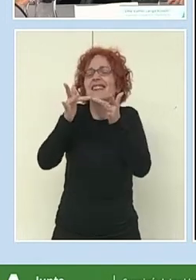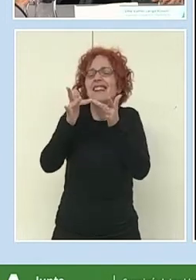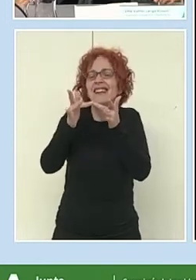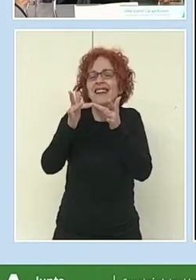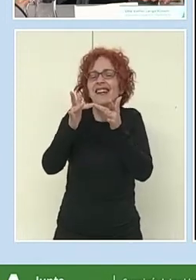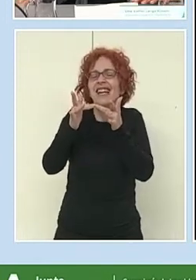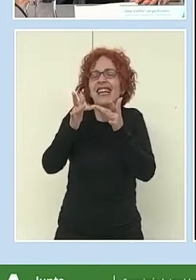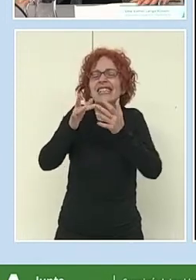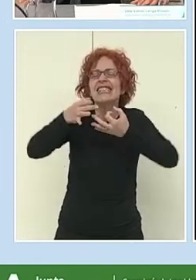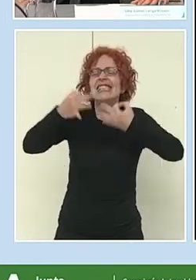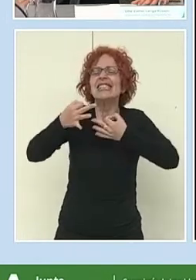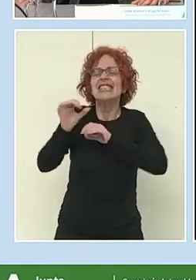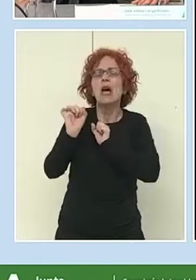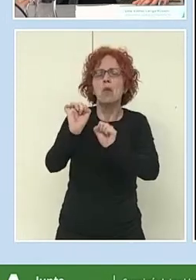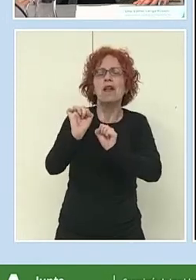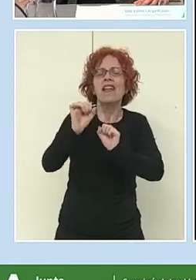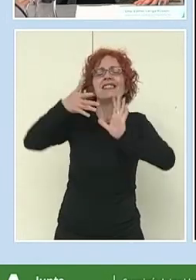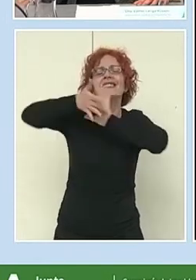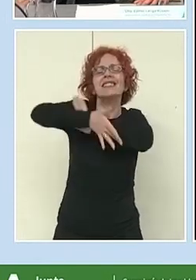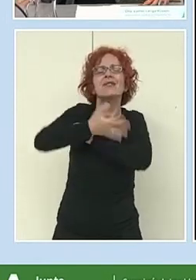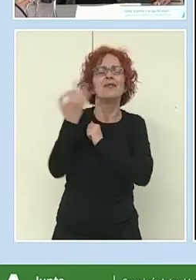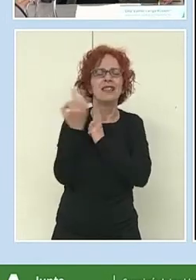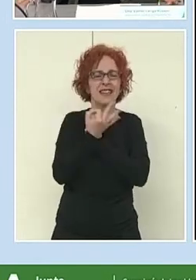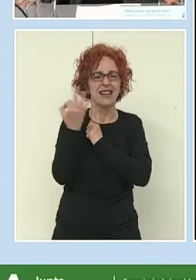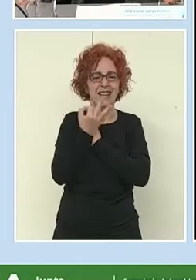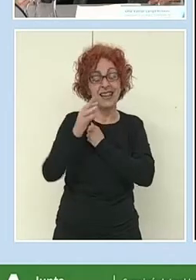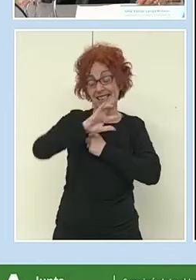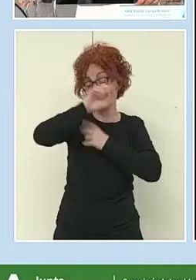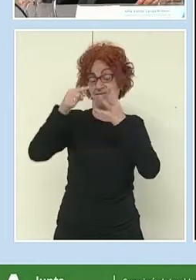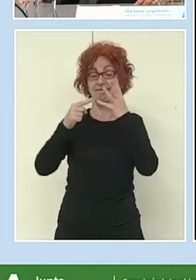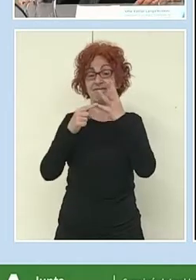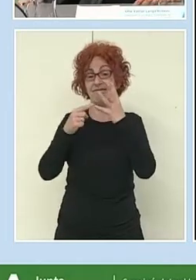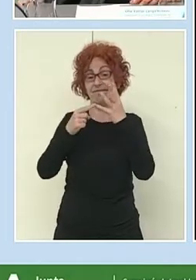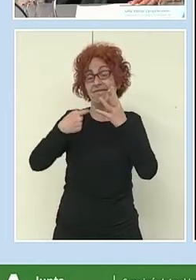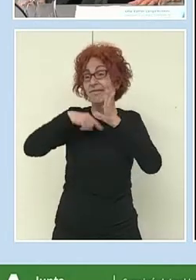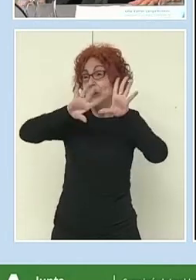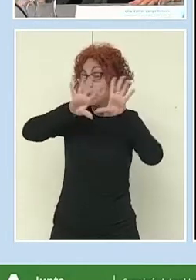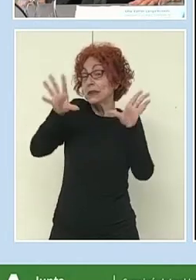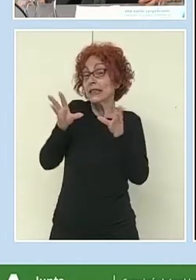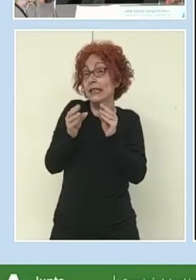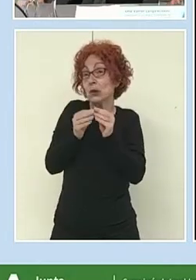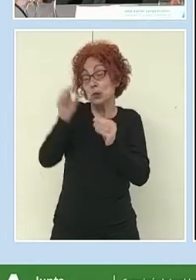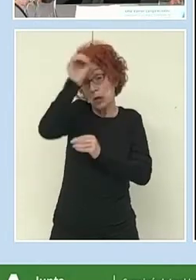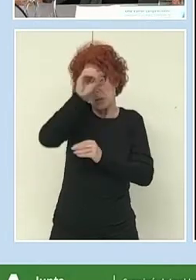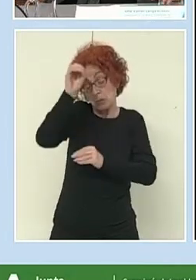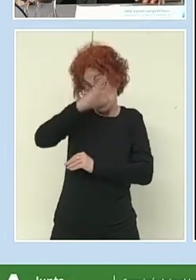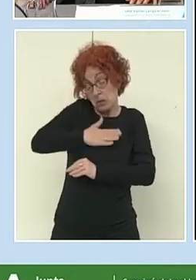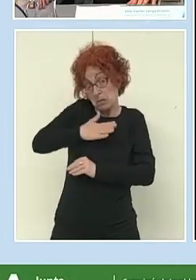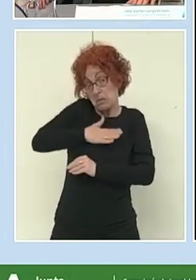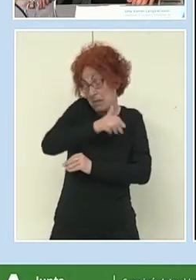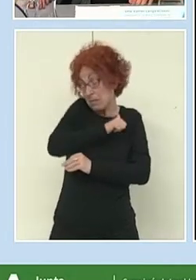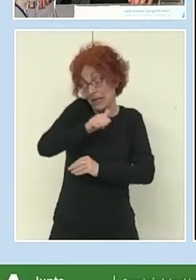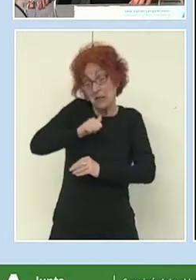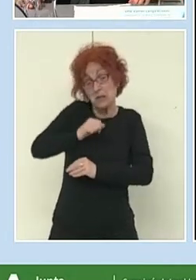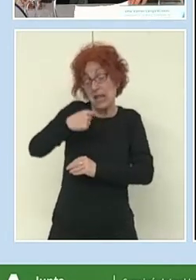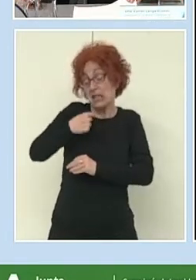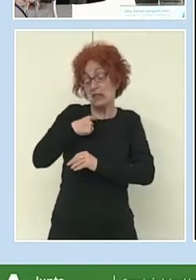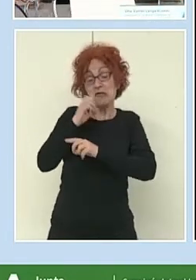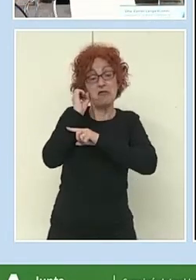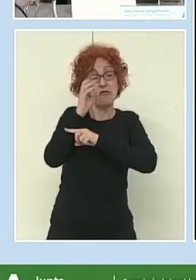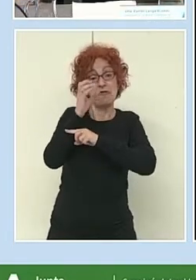ya para finalizar pues terminaré pues con una serie de conclusiones y terminaré la exposición,